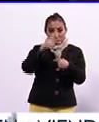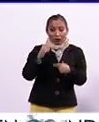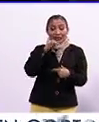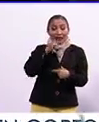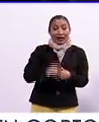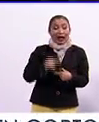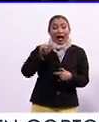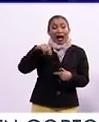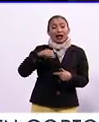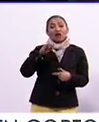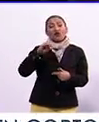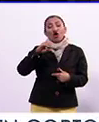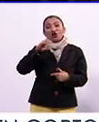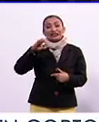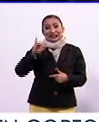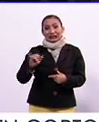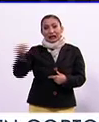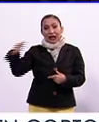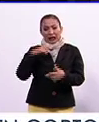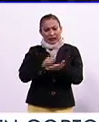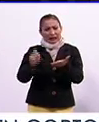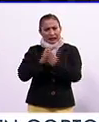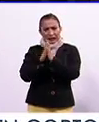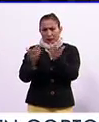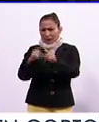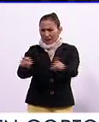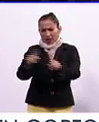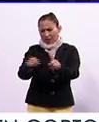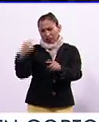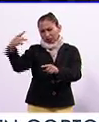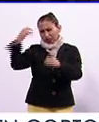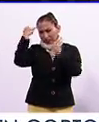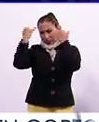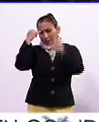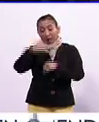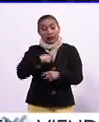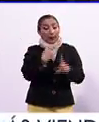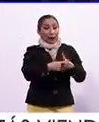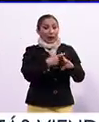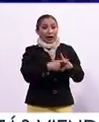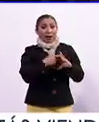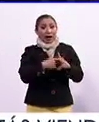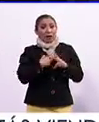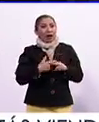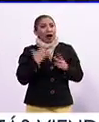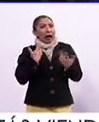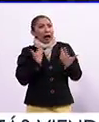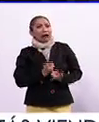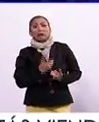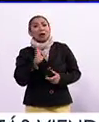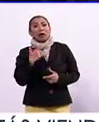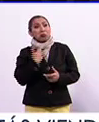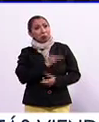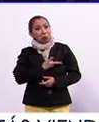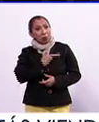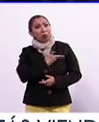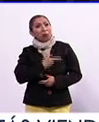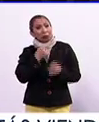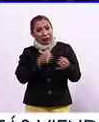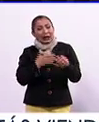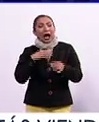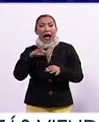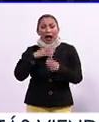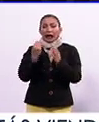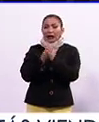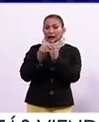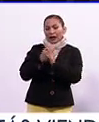italiano, Anfossi, que escribió libros, etcétera. Y bueno, entonces las matemáticas ya no me espantaban, ¿no? Y lógicamente había